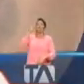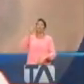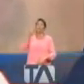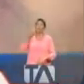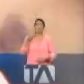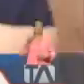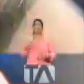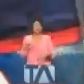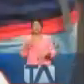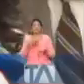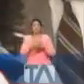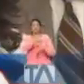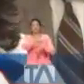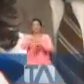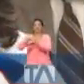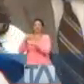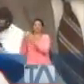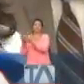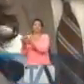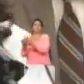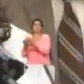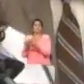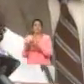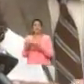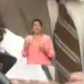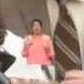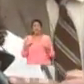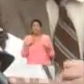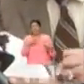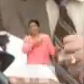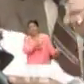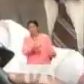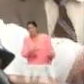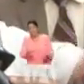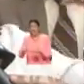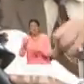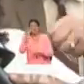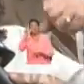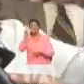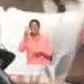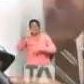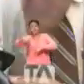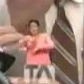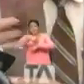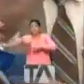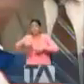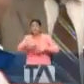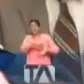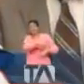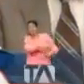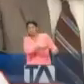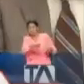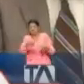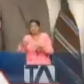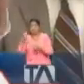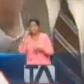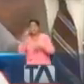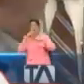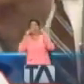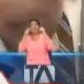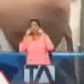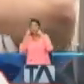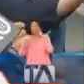fue detenida, según relata. Me levantaron, me arrastraron 3 cuadras hacia arriba. Pueden ustedes